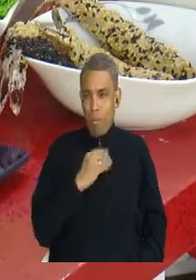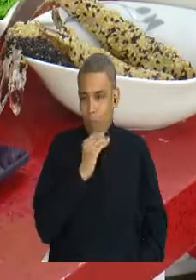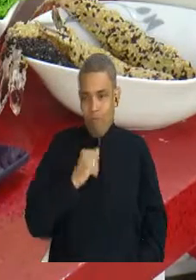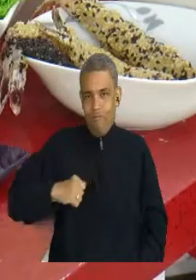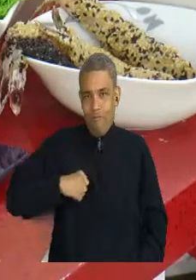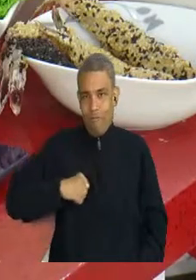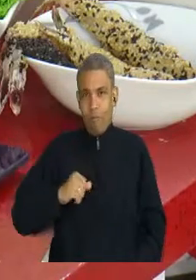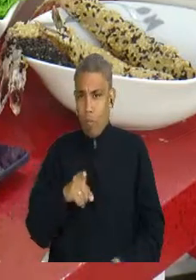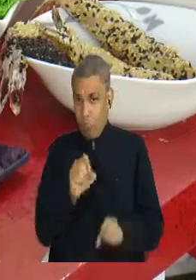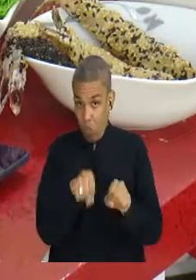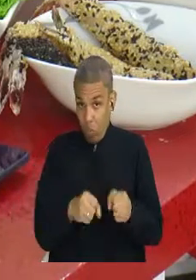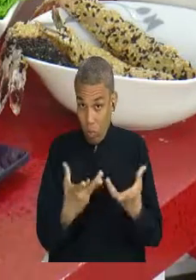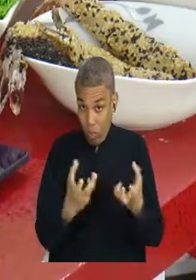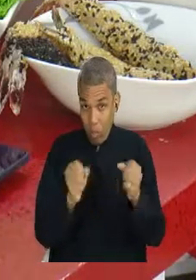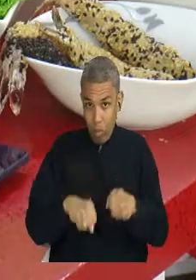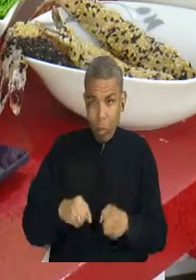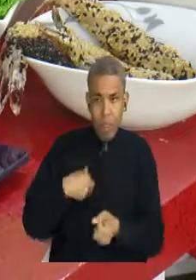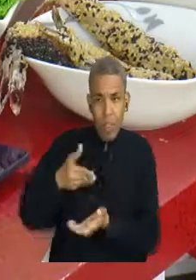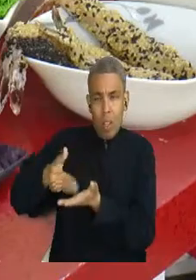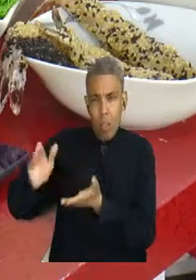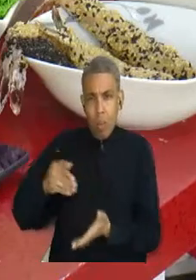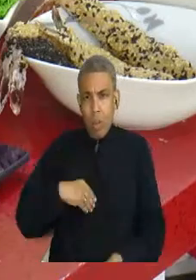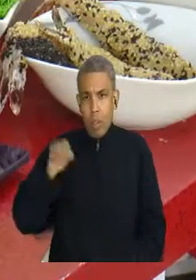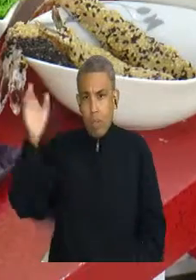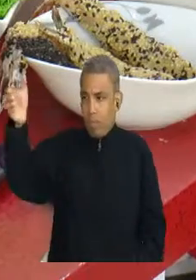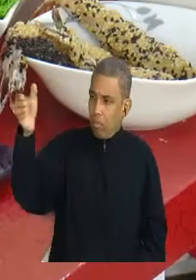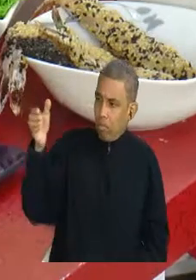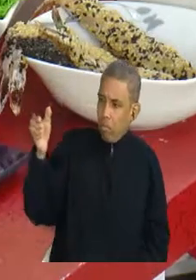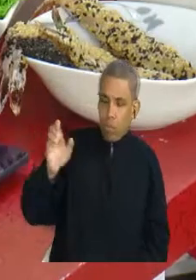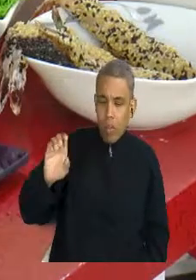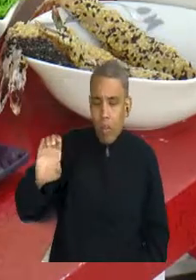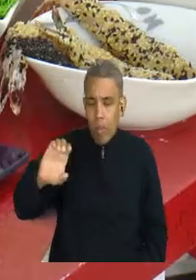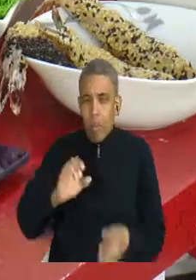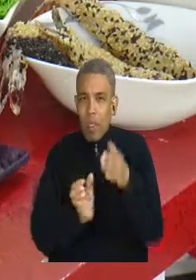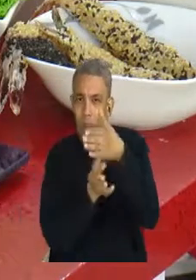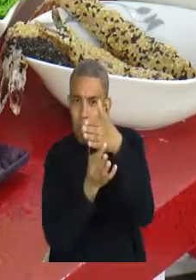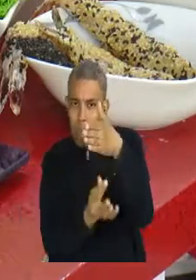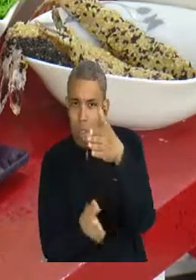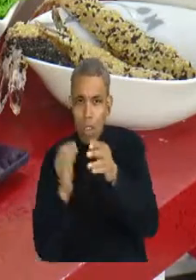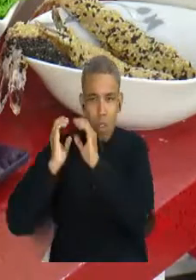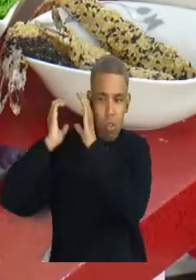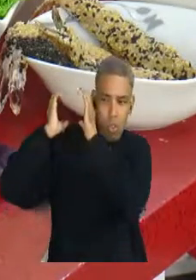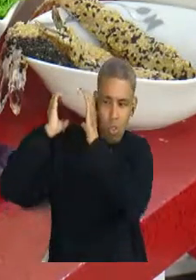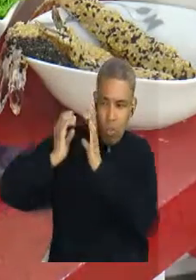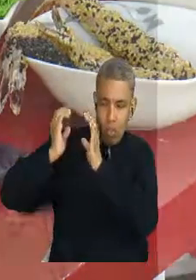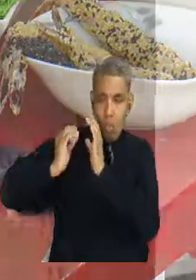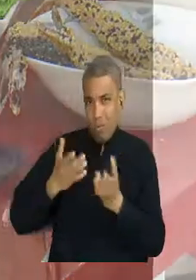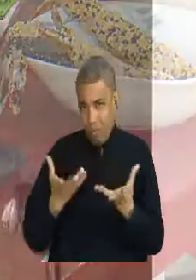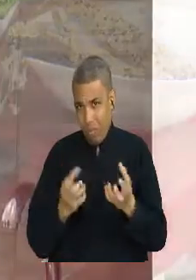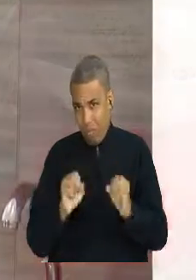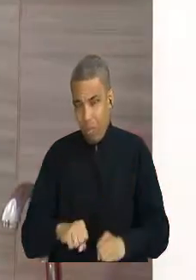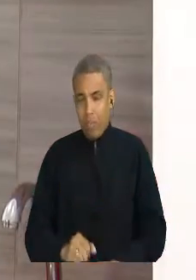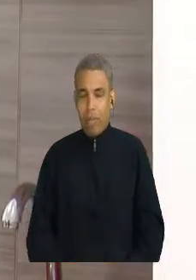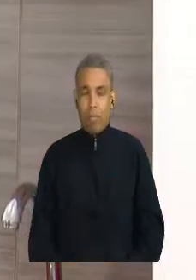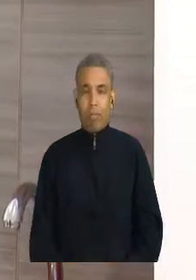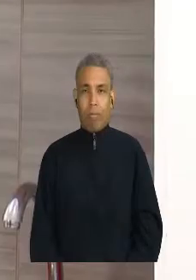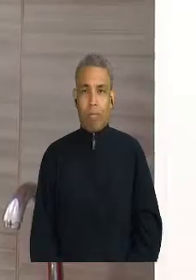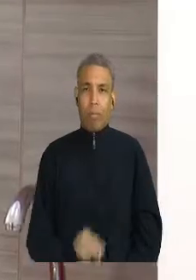son cortes muy finitos en cuadritos. Sí, claro, ¿no? Son unas brunoas, como el nombre lo dice, unas brunoas muy, muy